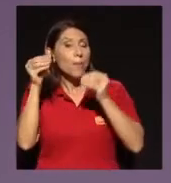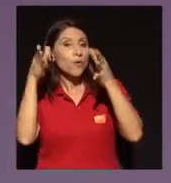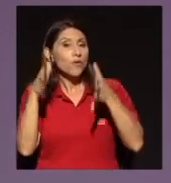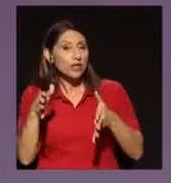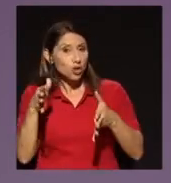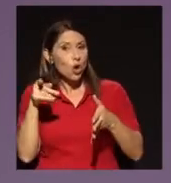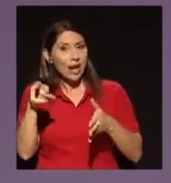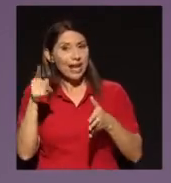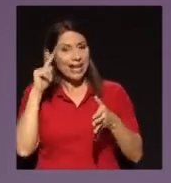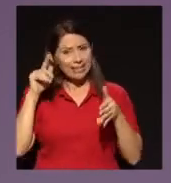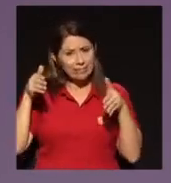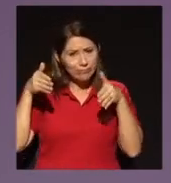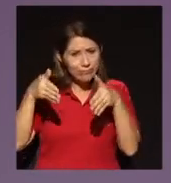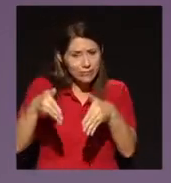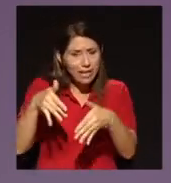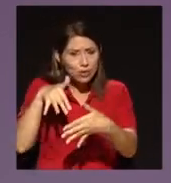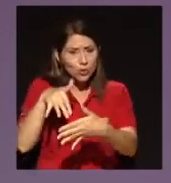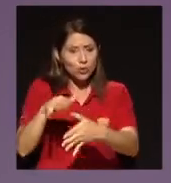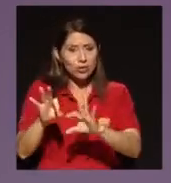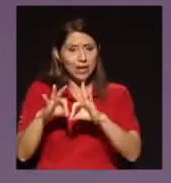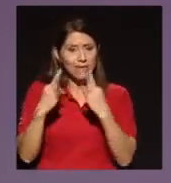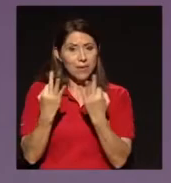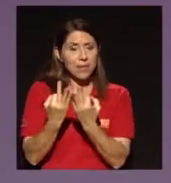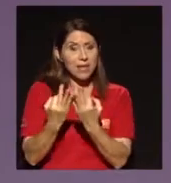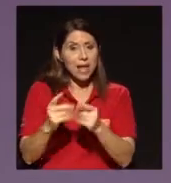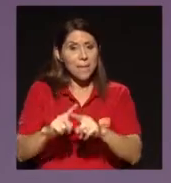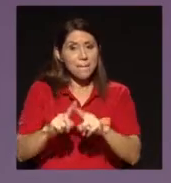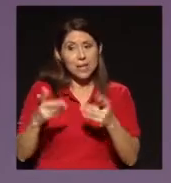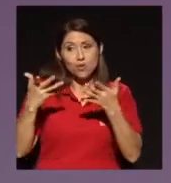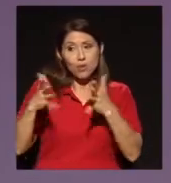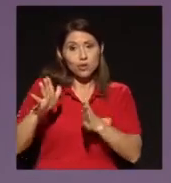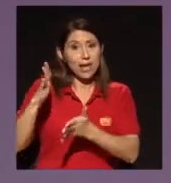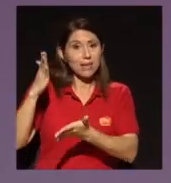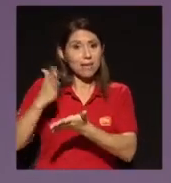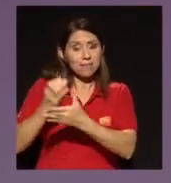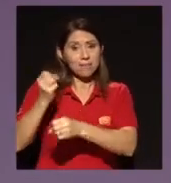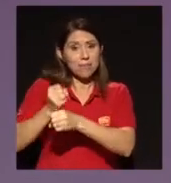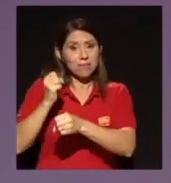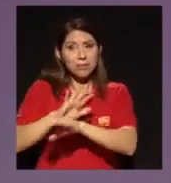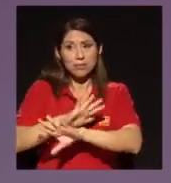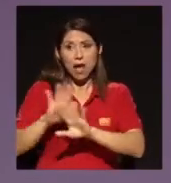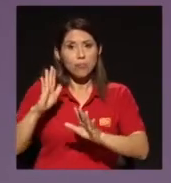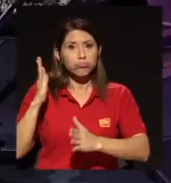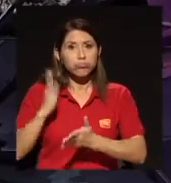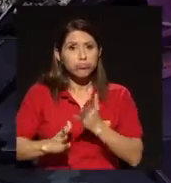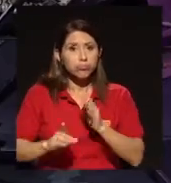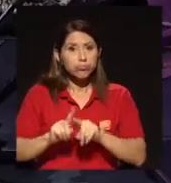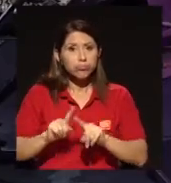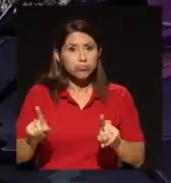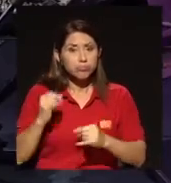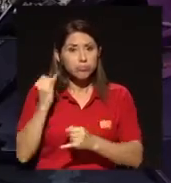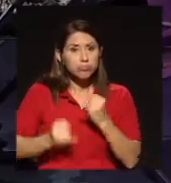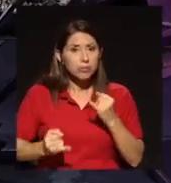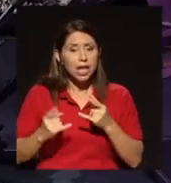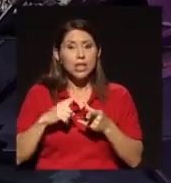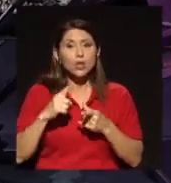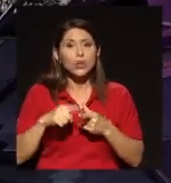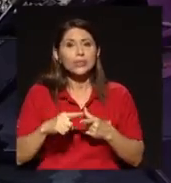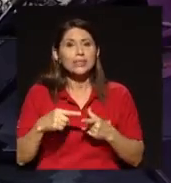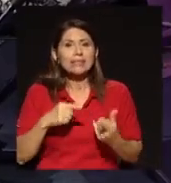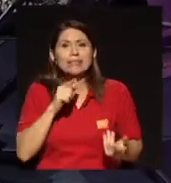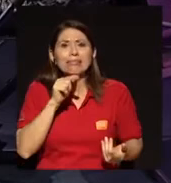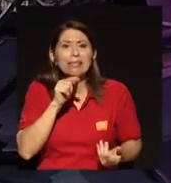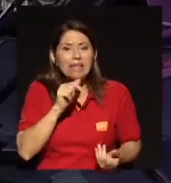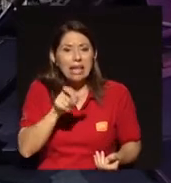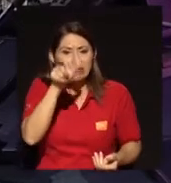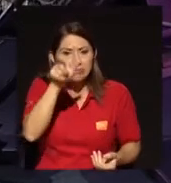dedicaba, digamos, a hacer estudios de la familia, pero una vez ella se jubila, ya no, ¿verdad? Es decir, porque además depende entonces de quién hace,